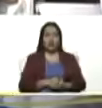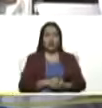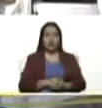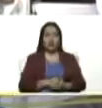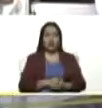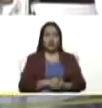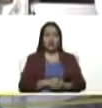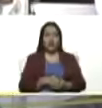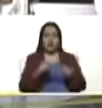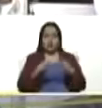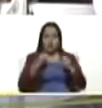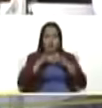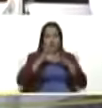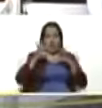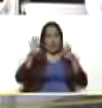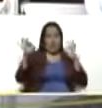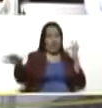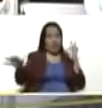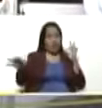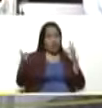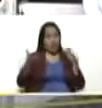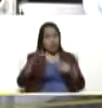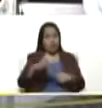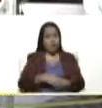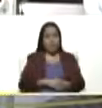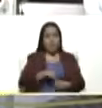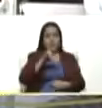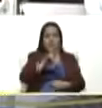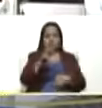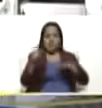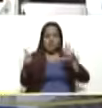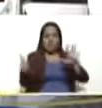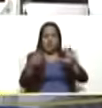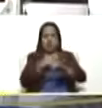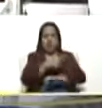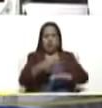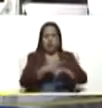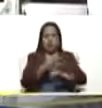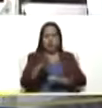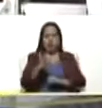Pero lejos. De aquí a allá son como 36 horas, por lo menos.